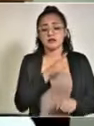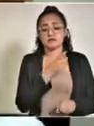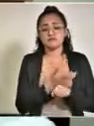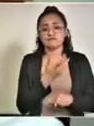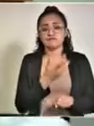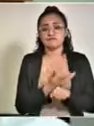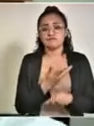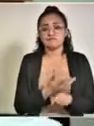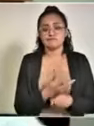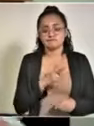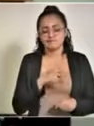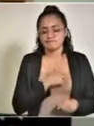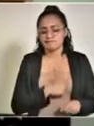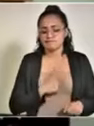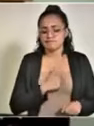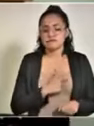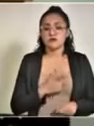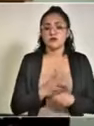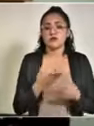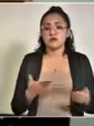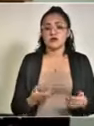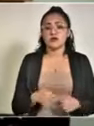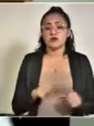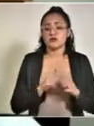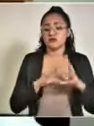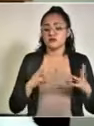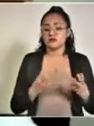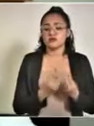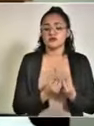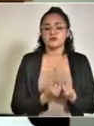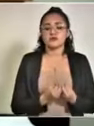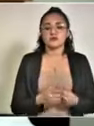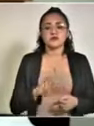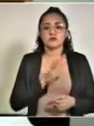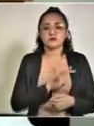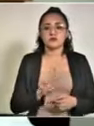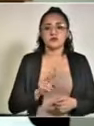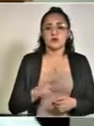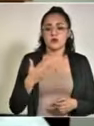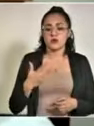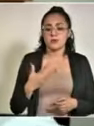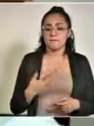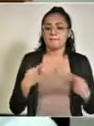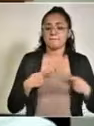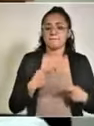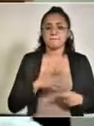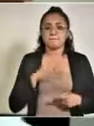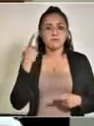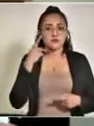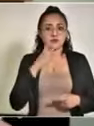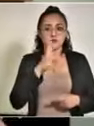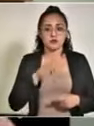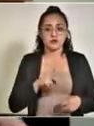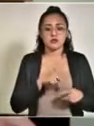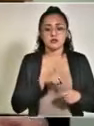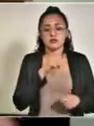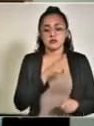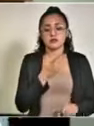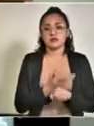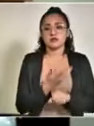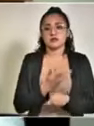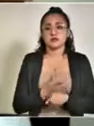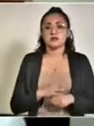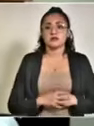Unidos, con lo cual llegamos a un acumulado de 408 migrantes poblanos que han fallecido en